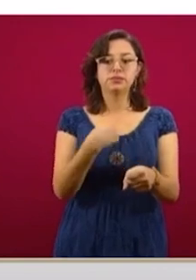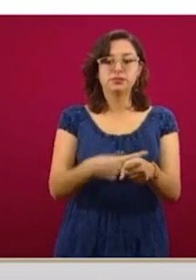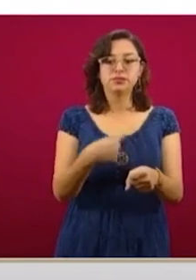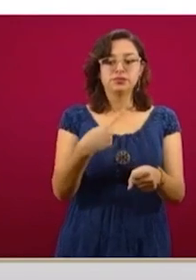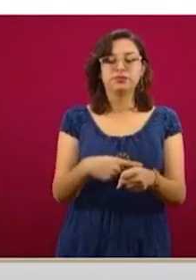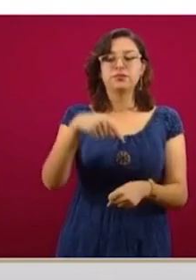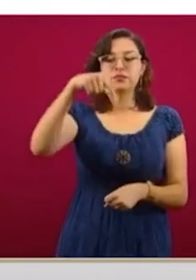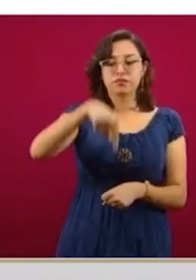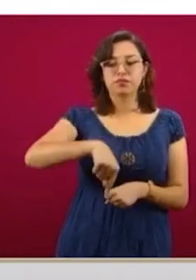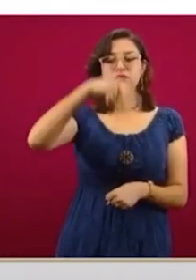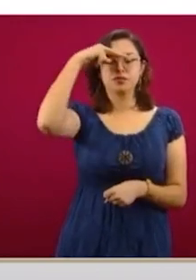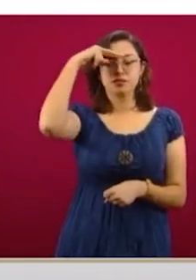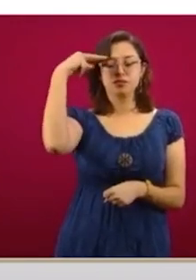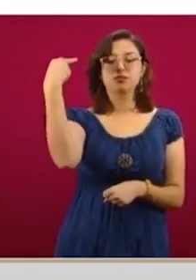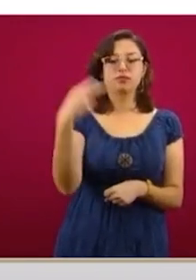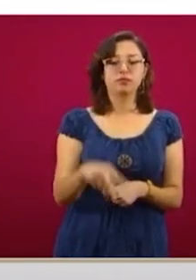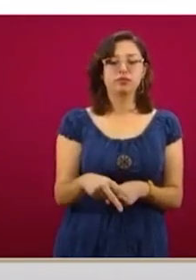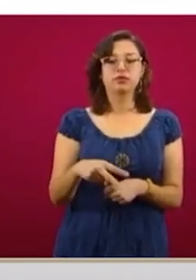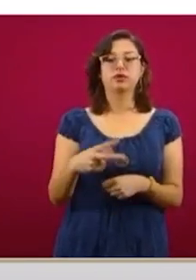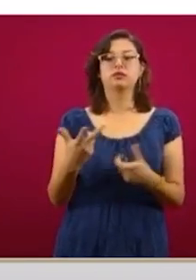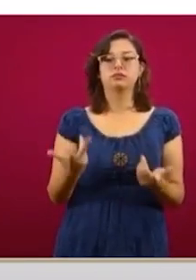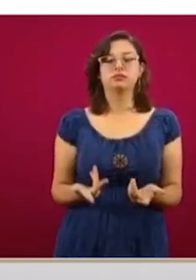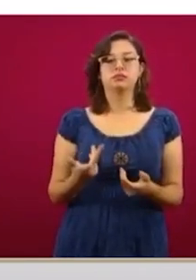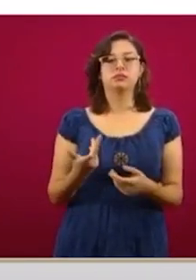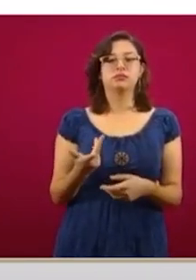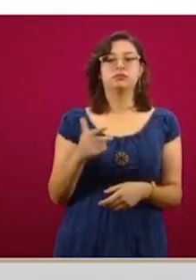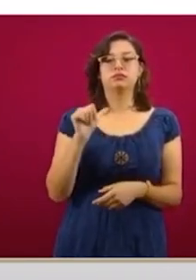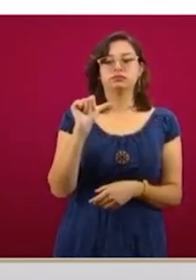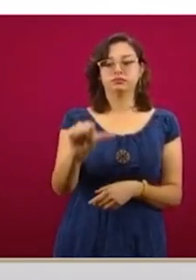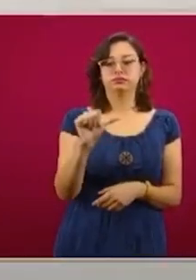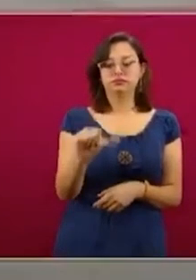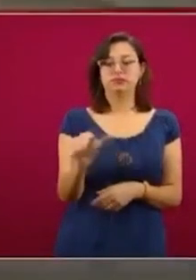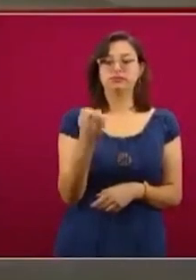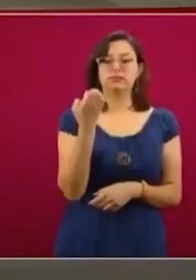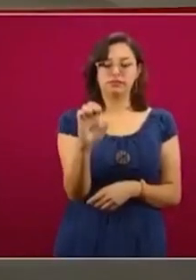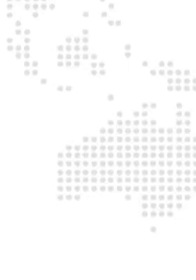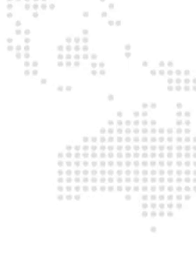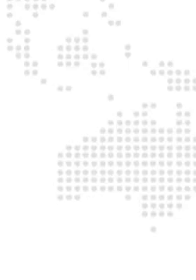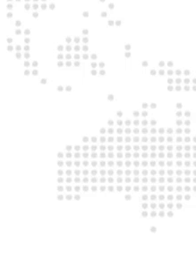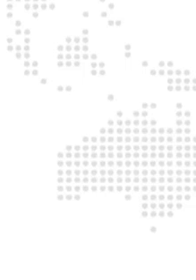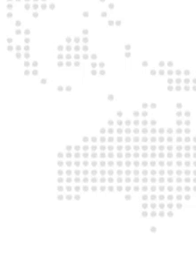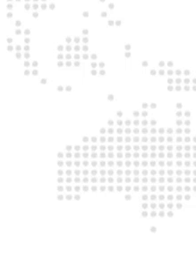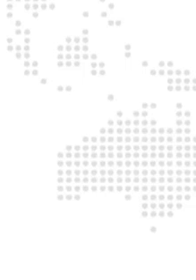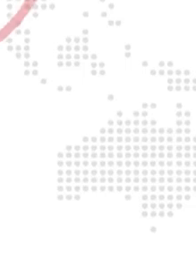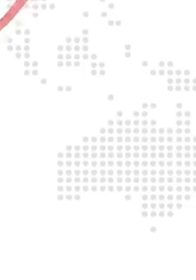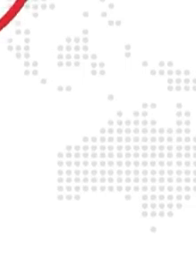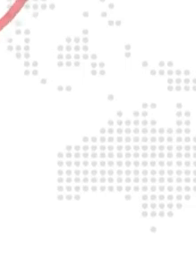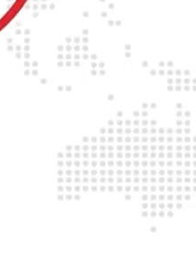México, y esto nos estamos remontando prácticamente hasta el 16 de enero de este año.